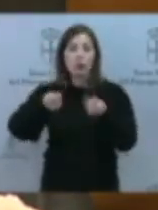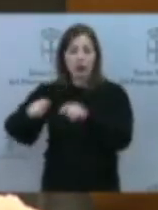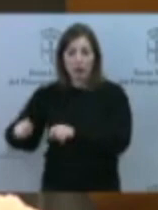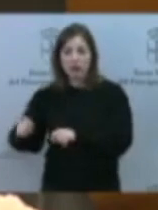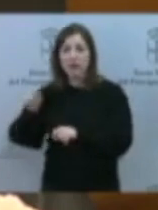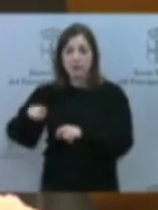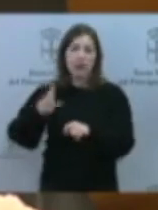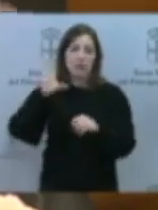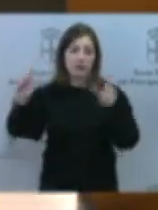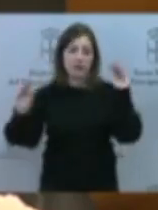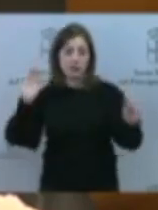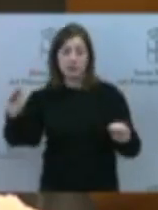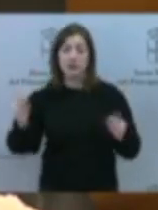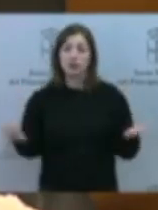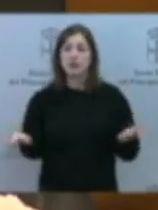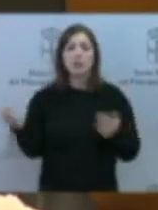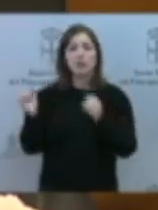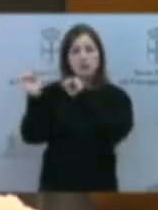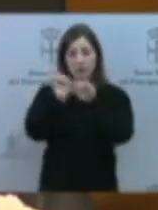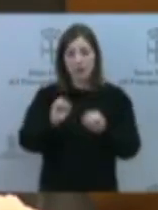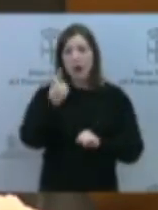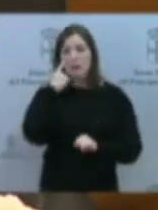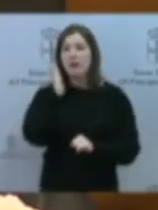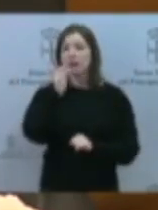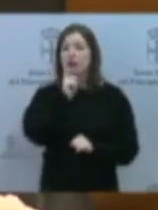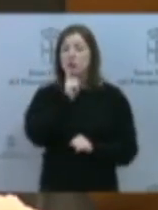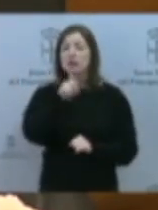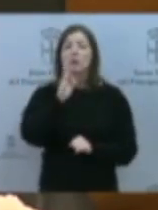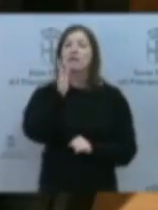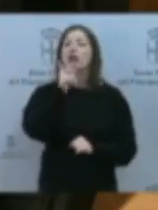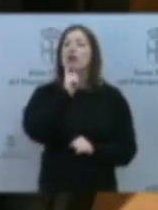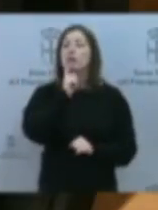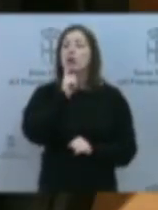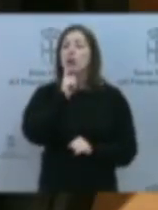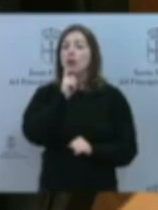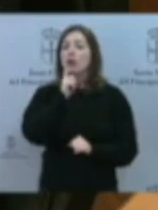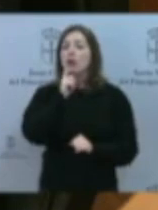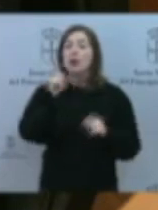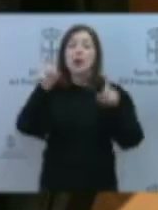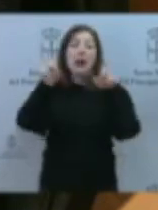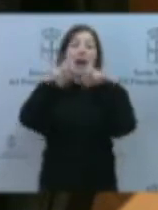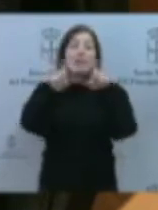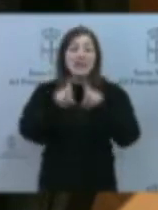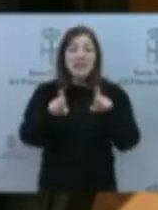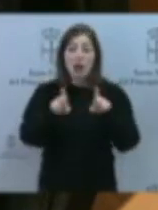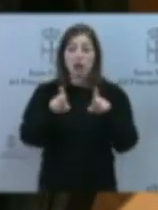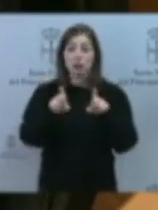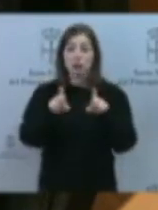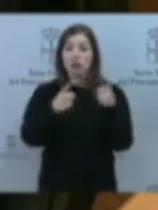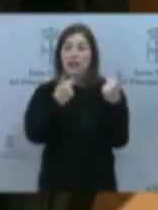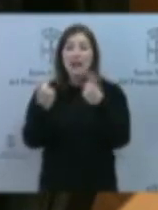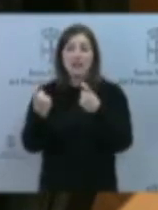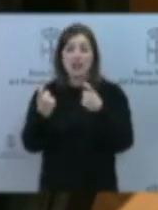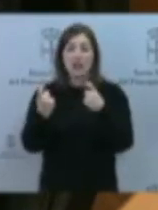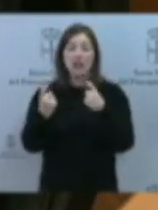ver cómo afecta y cómo afecta también a los miles de pequeños empresarios y emprendedores que necesitan de todo un horizonte de estabilidad financiera. Cambia la capacidad